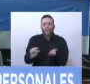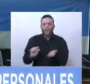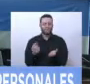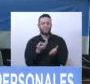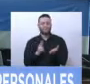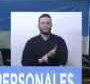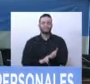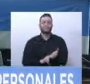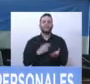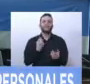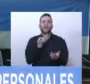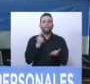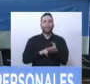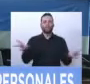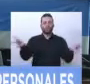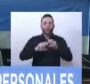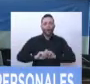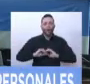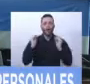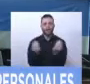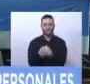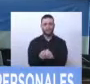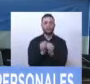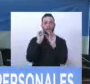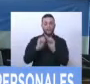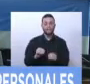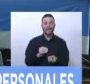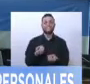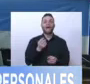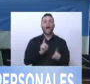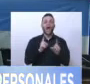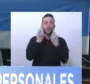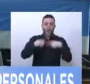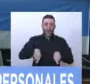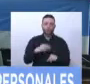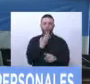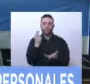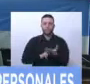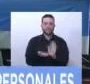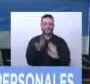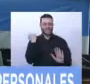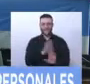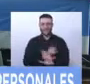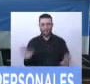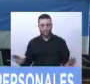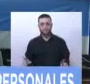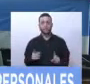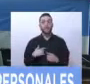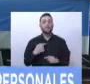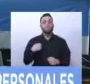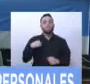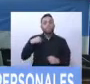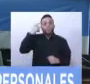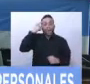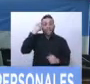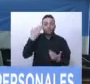espero estar a la altura de las circunstancias. Y ojalá que más allá de que mi rol en el Senado es defender a mi provincia ante el